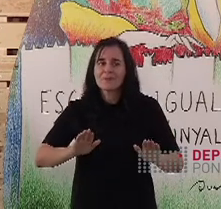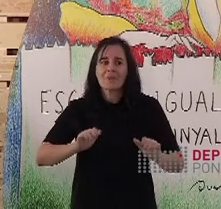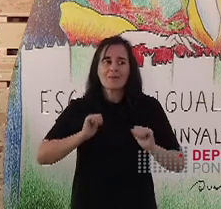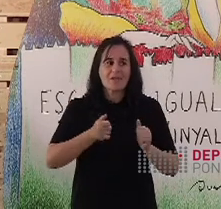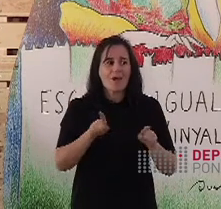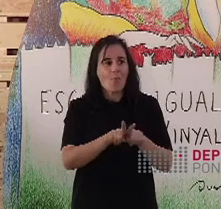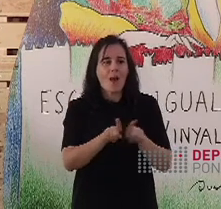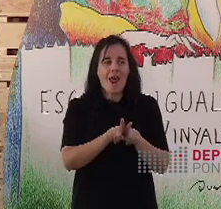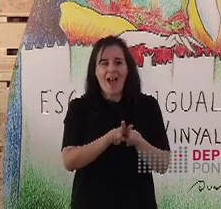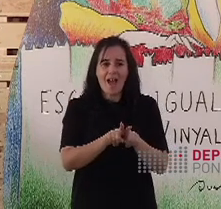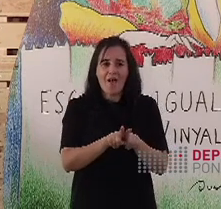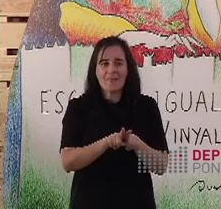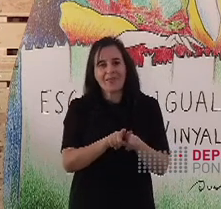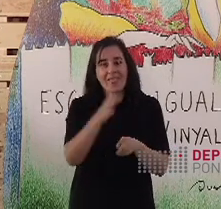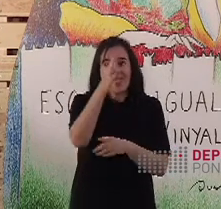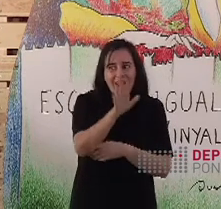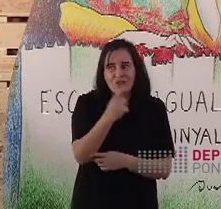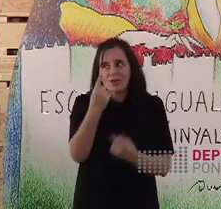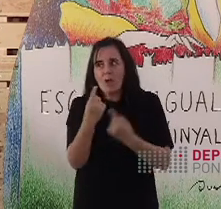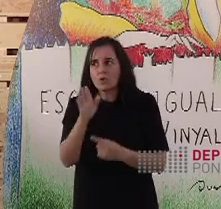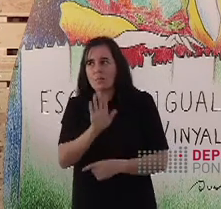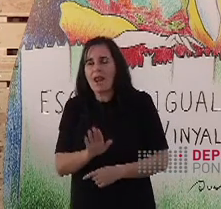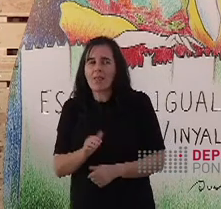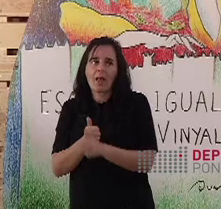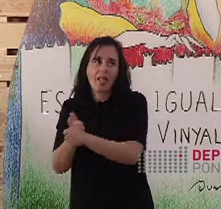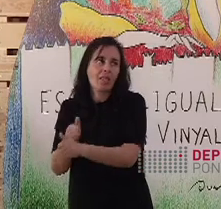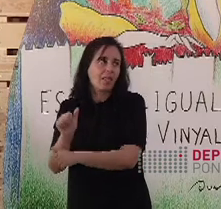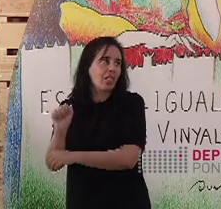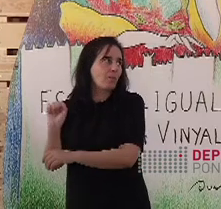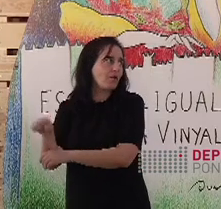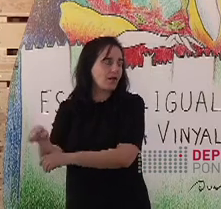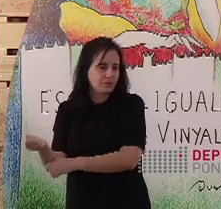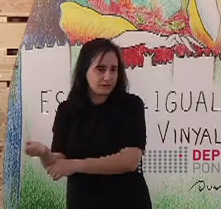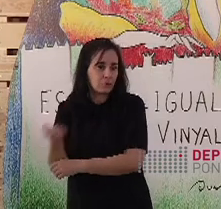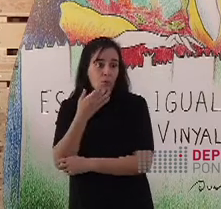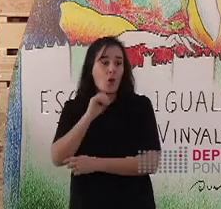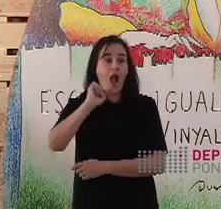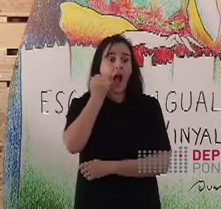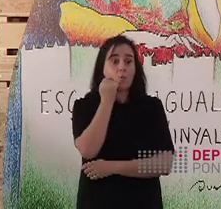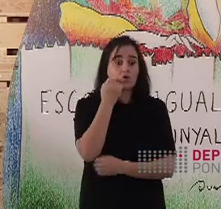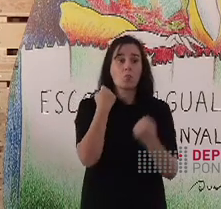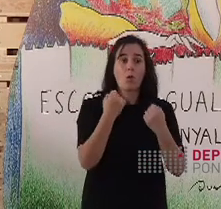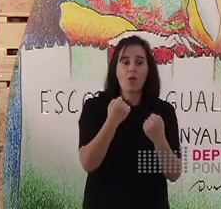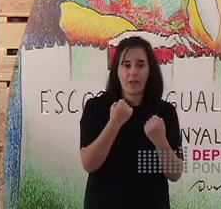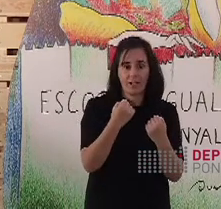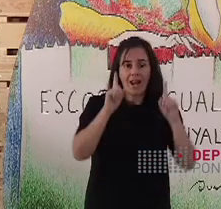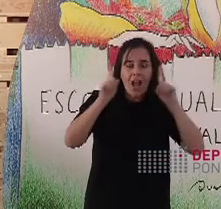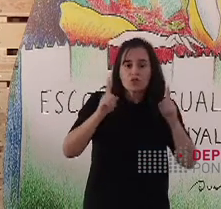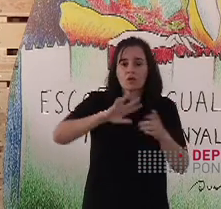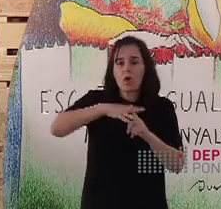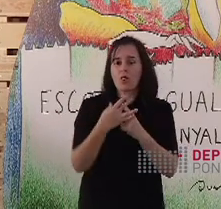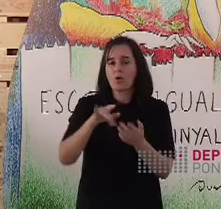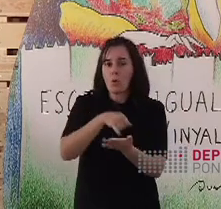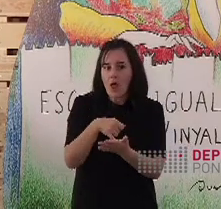que me comentaba o fiscal de que hai delitos que non se perseguen tanto, non? Que é o abuso de poder ou dunha situación de vulnerabilidade ou